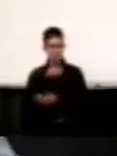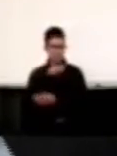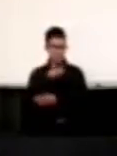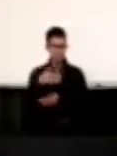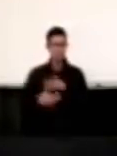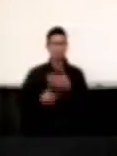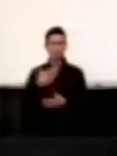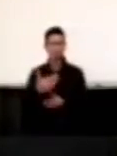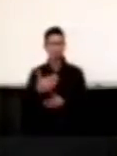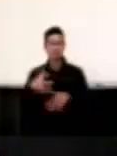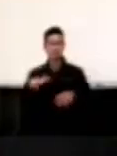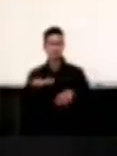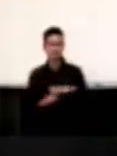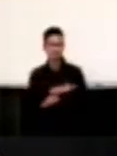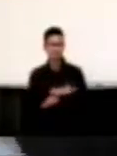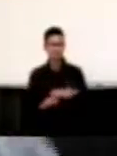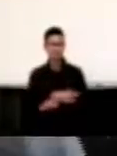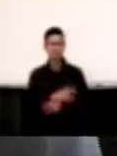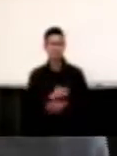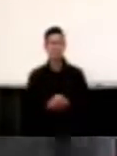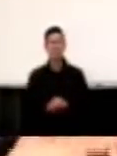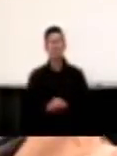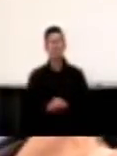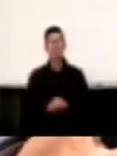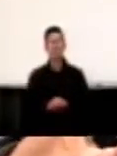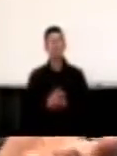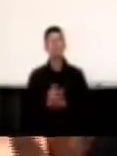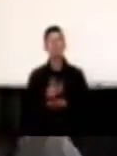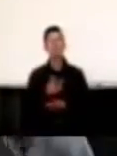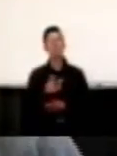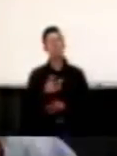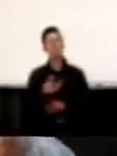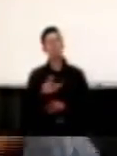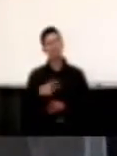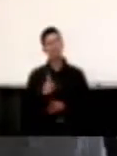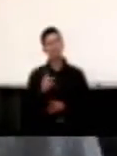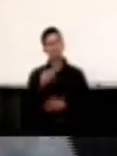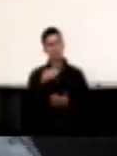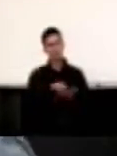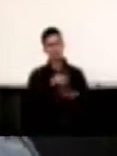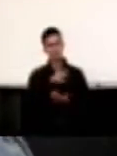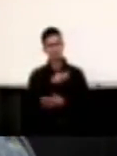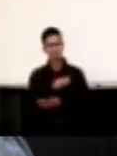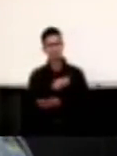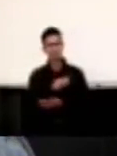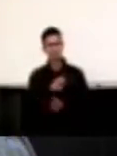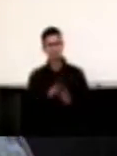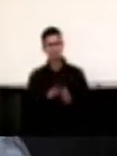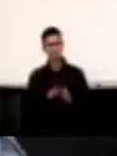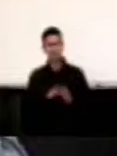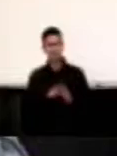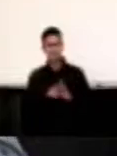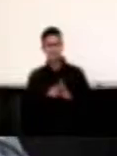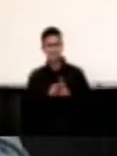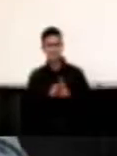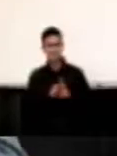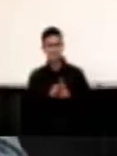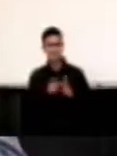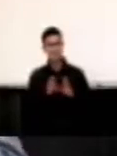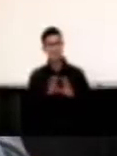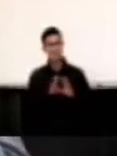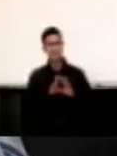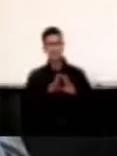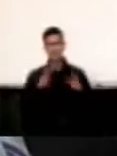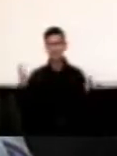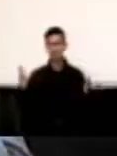cabo consolidación. Sin embargo, el 2018 abre un momento trascendental